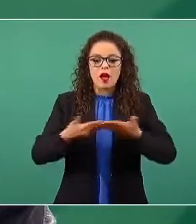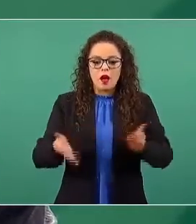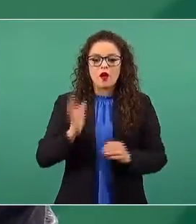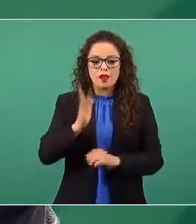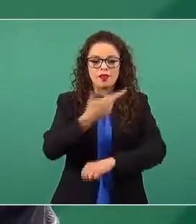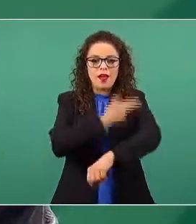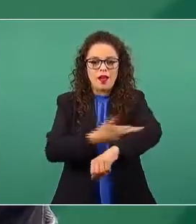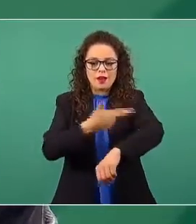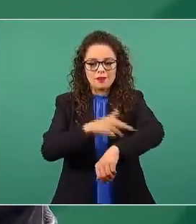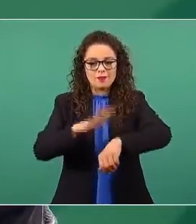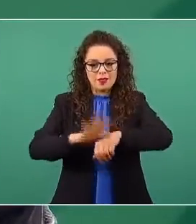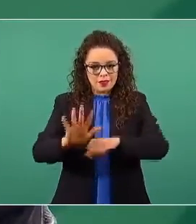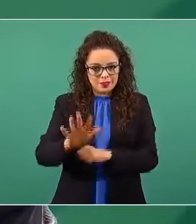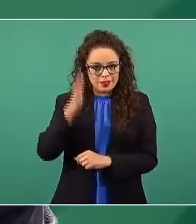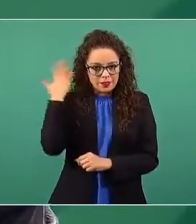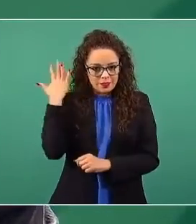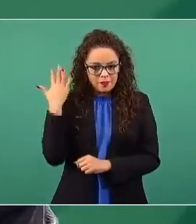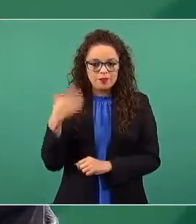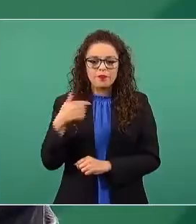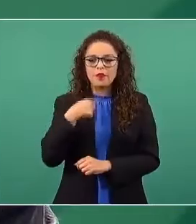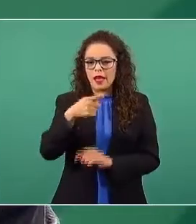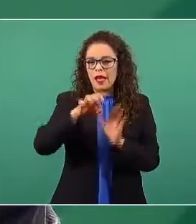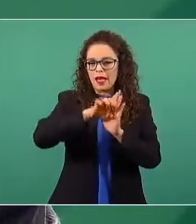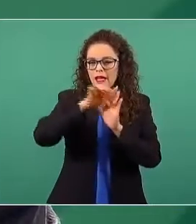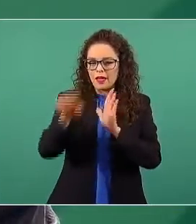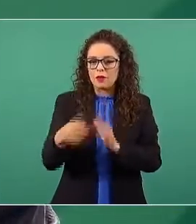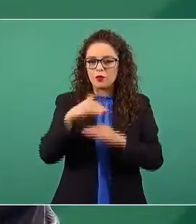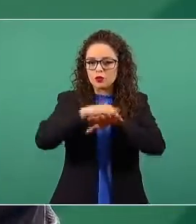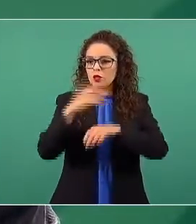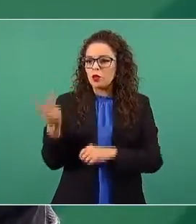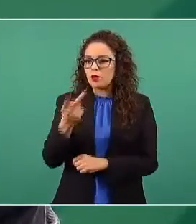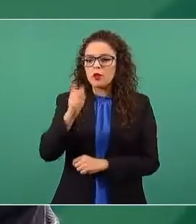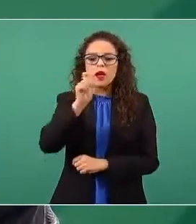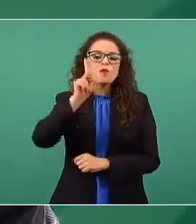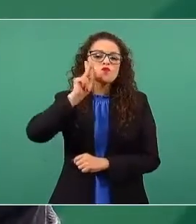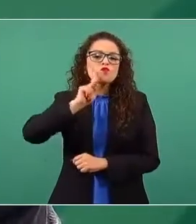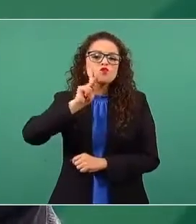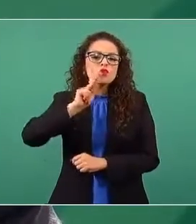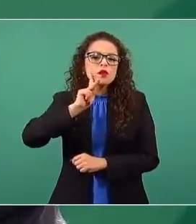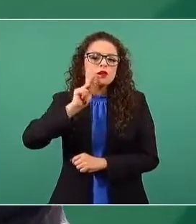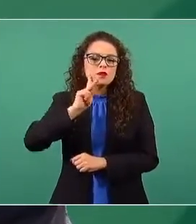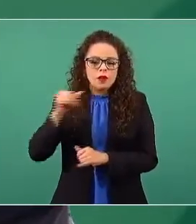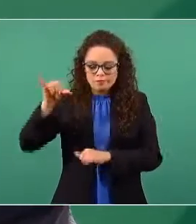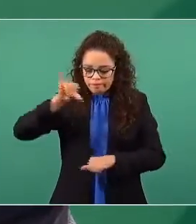preocupación específica de quien le pregunta sobre los ensayos clínicos. Los estudios